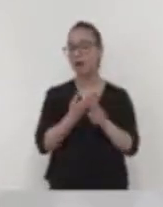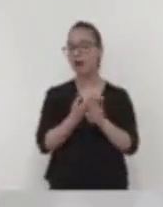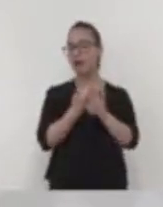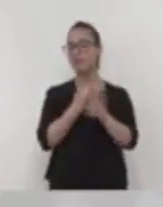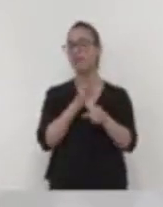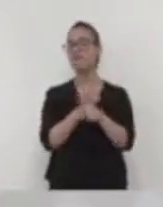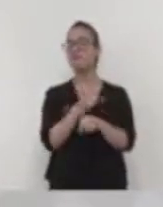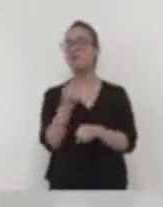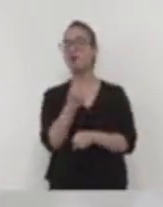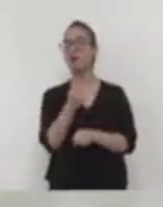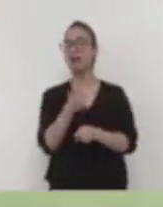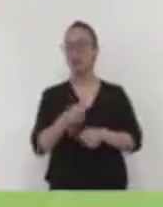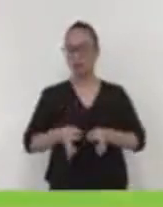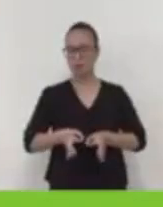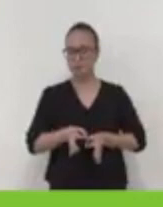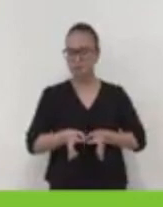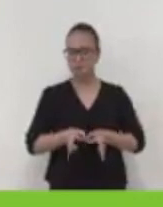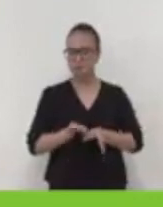son imágenes